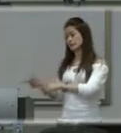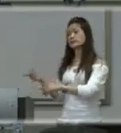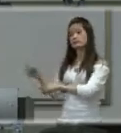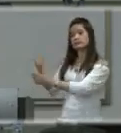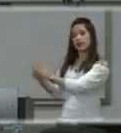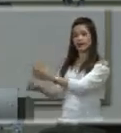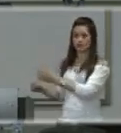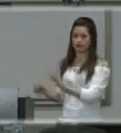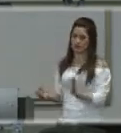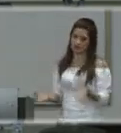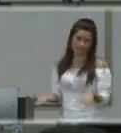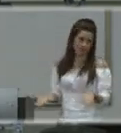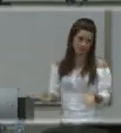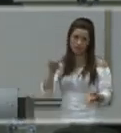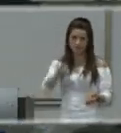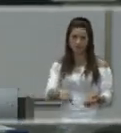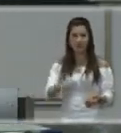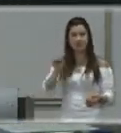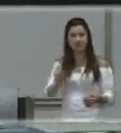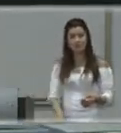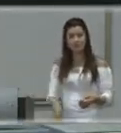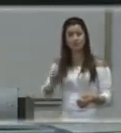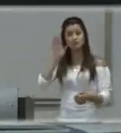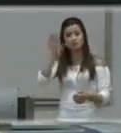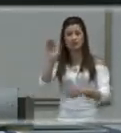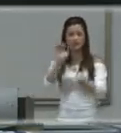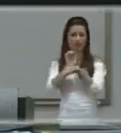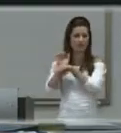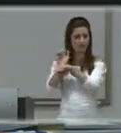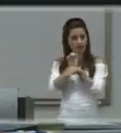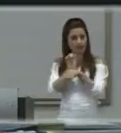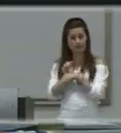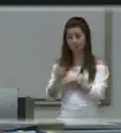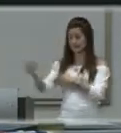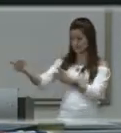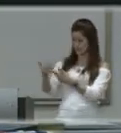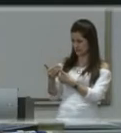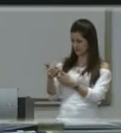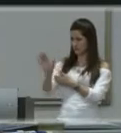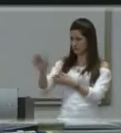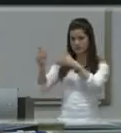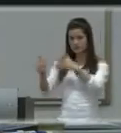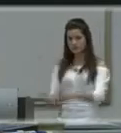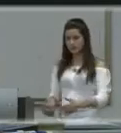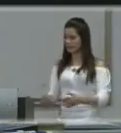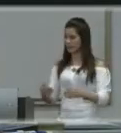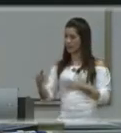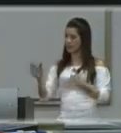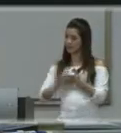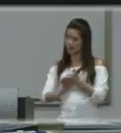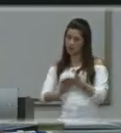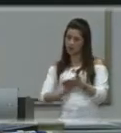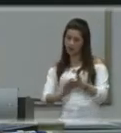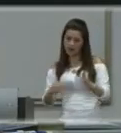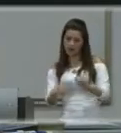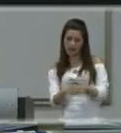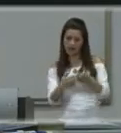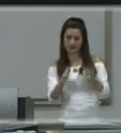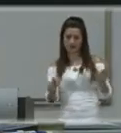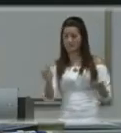servicios deben hacer accesible la información sobre el procedimiento de aborto para que sea la mujer con discapacidad quien